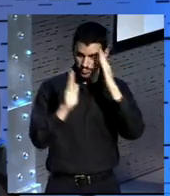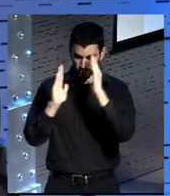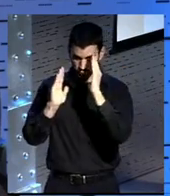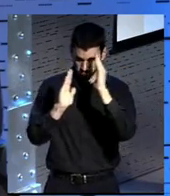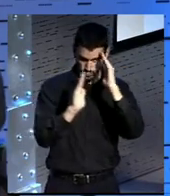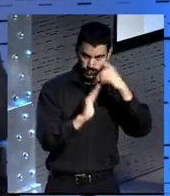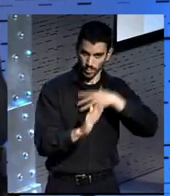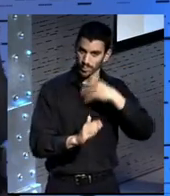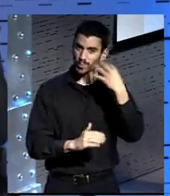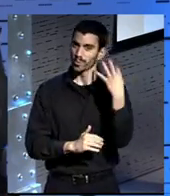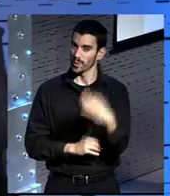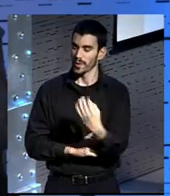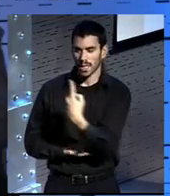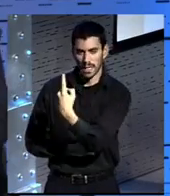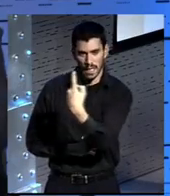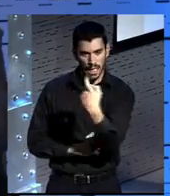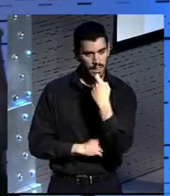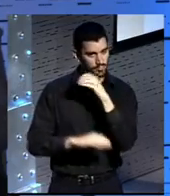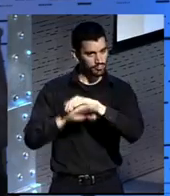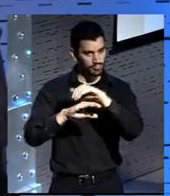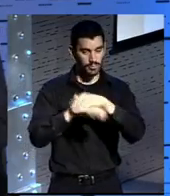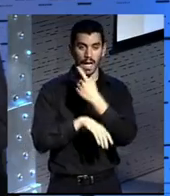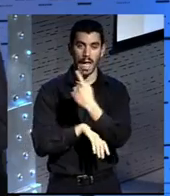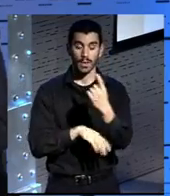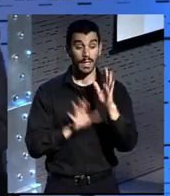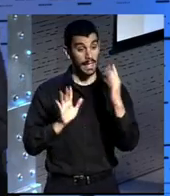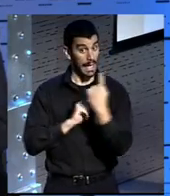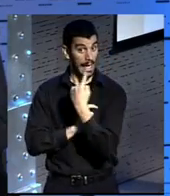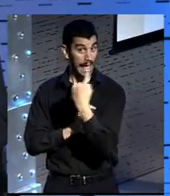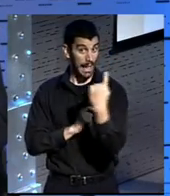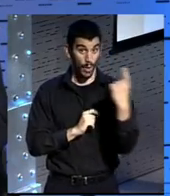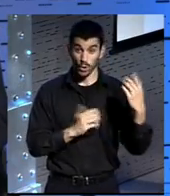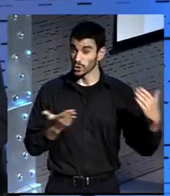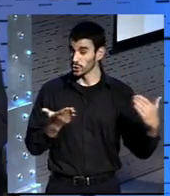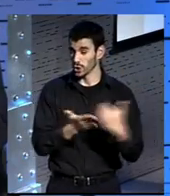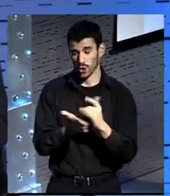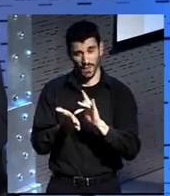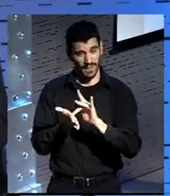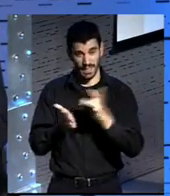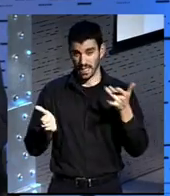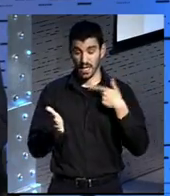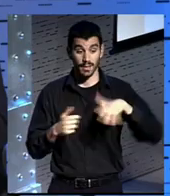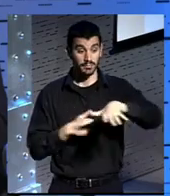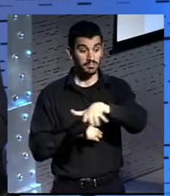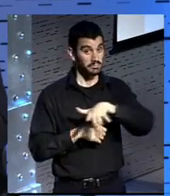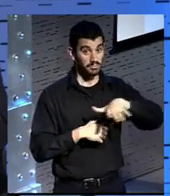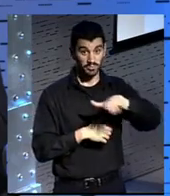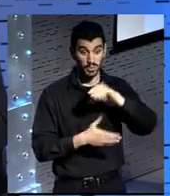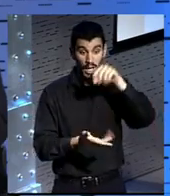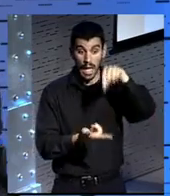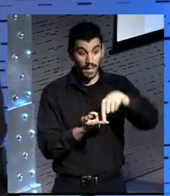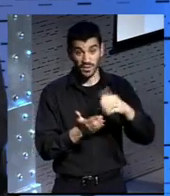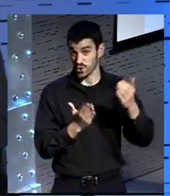supuesto, en todos los segmentos y en todos los tipos de oferta va a ser digital y ubicuo, y no va a estar limitado por las